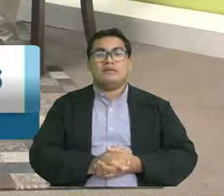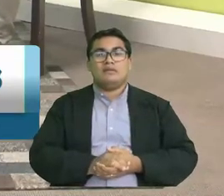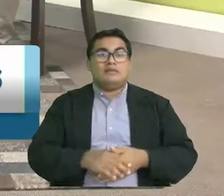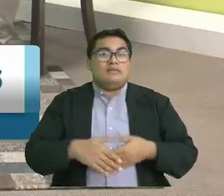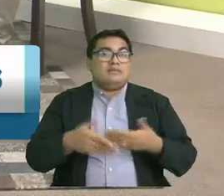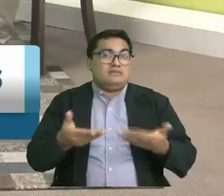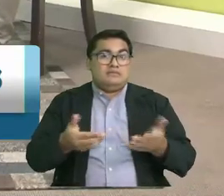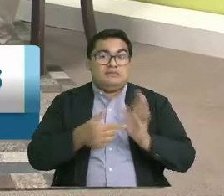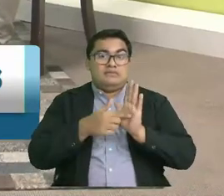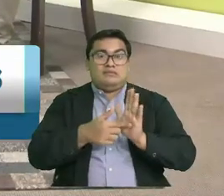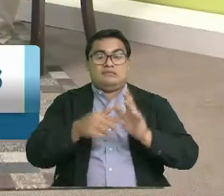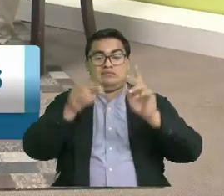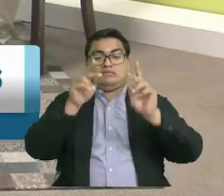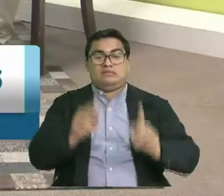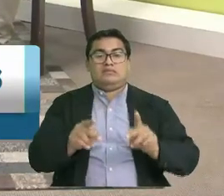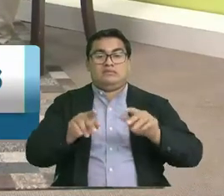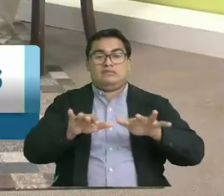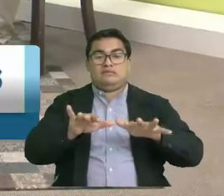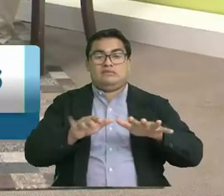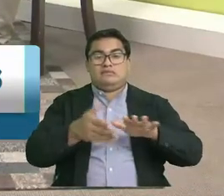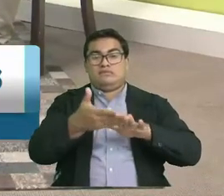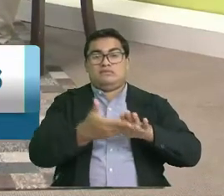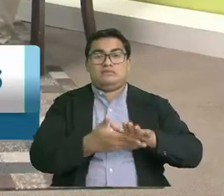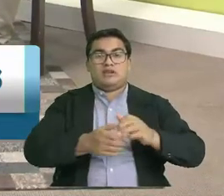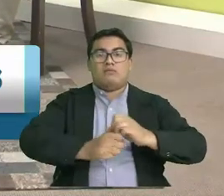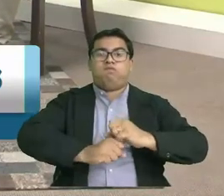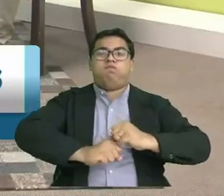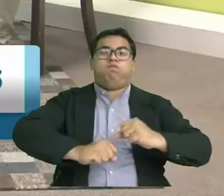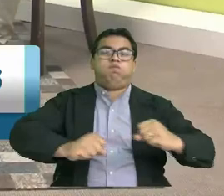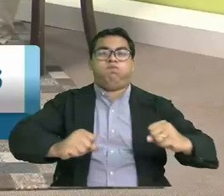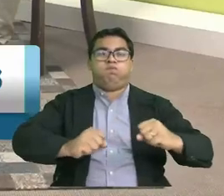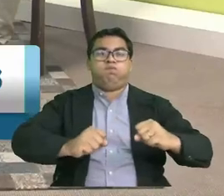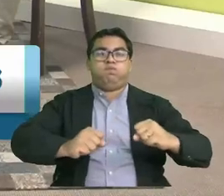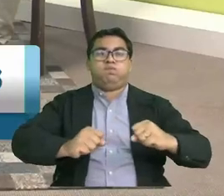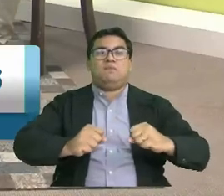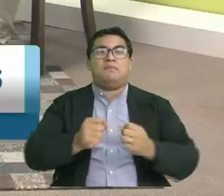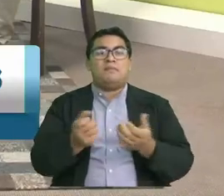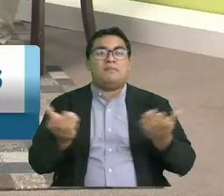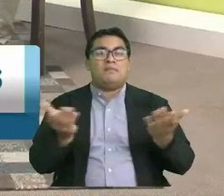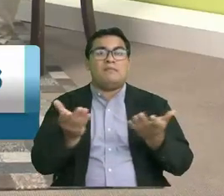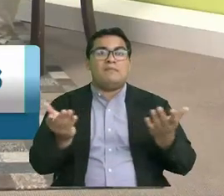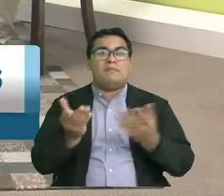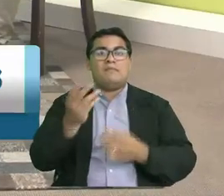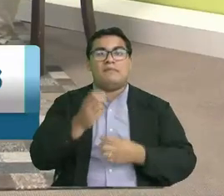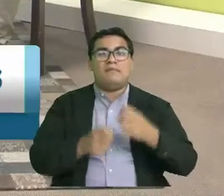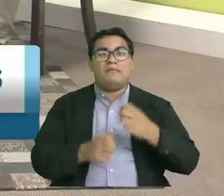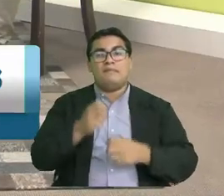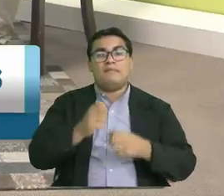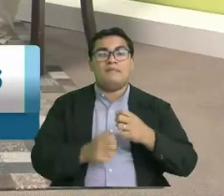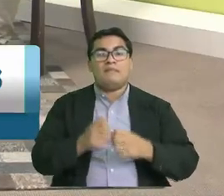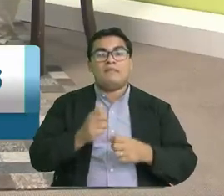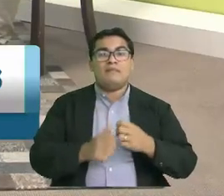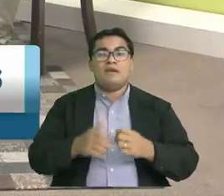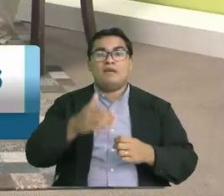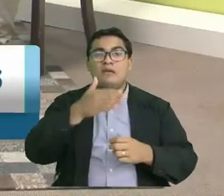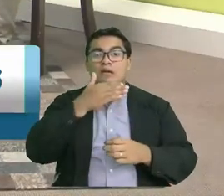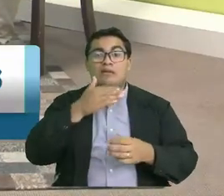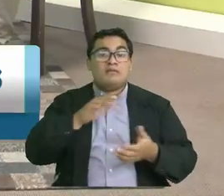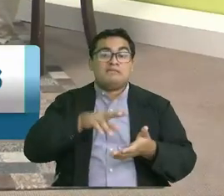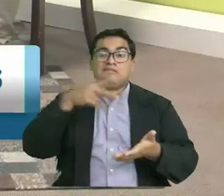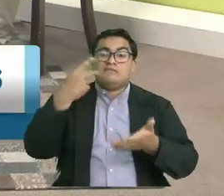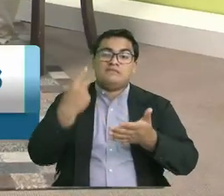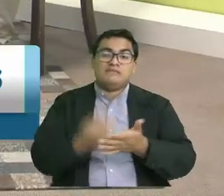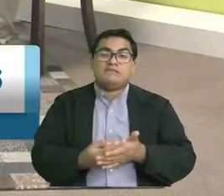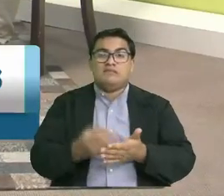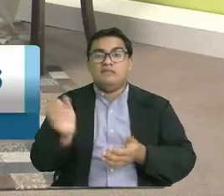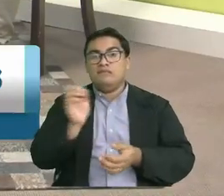una persona con pie plano y con sobrepeso, gordito, los daños o las causas de caída o